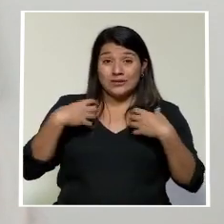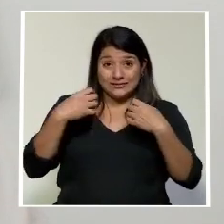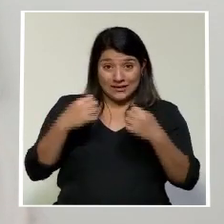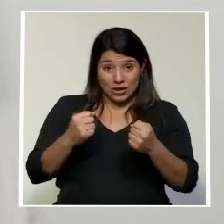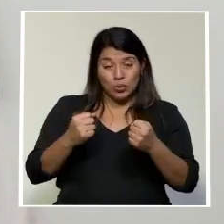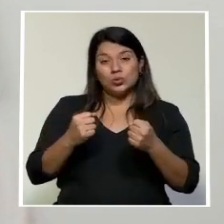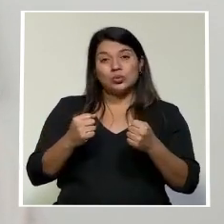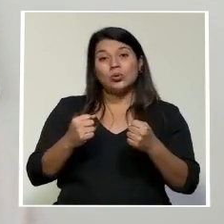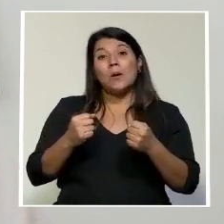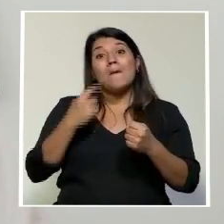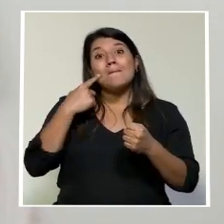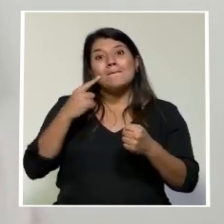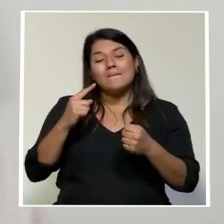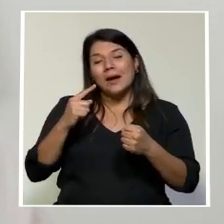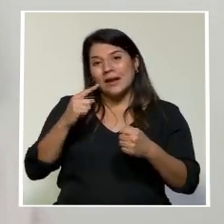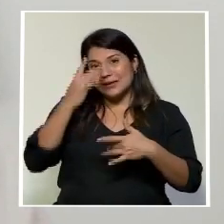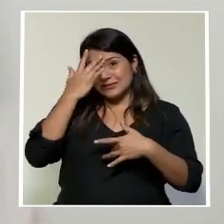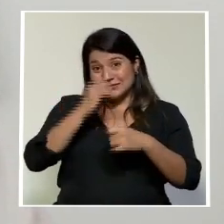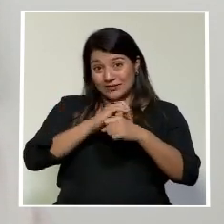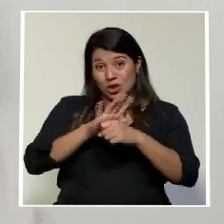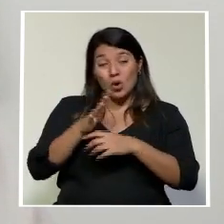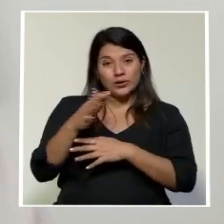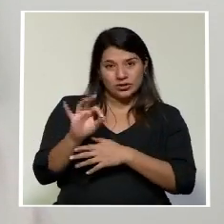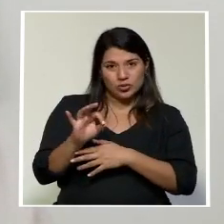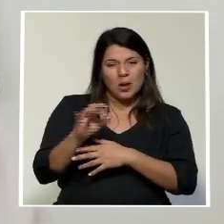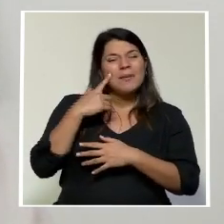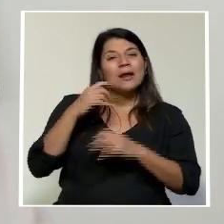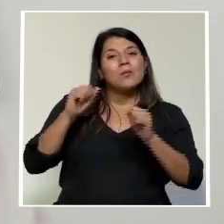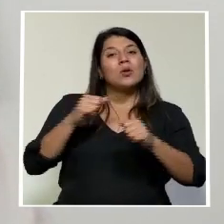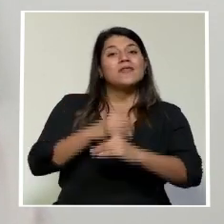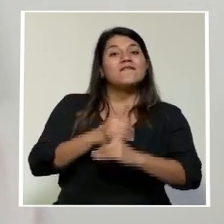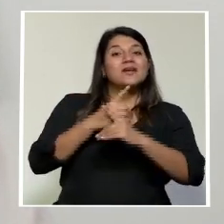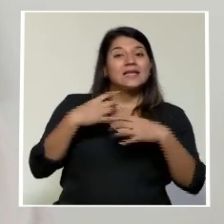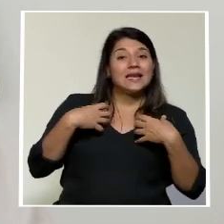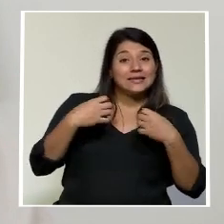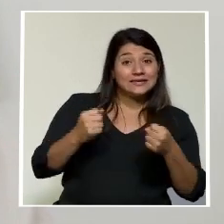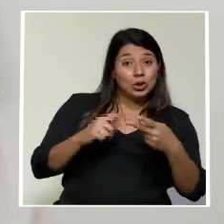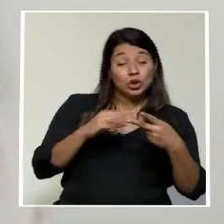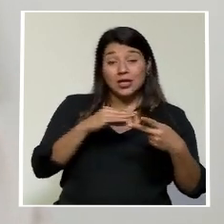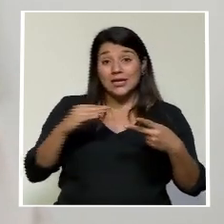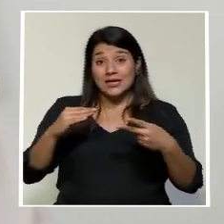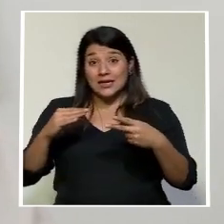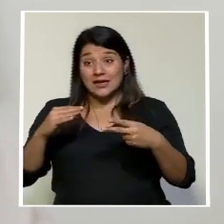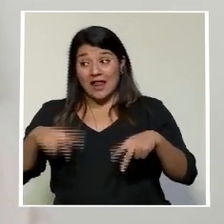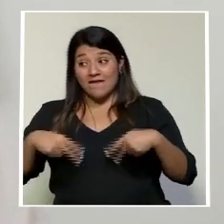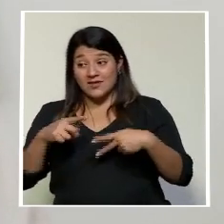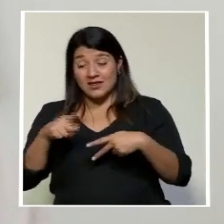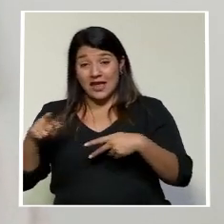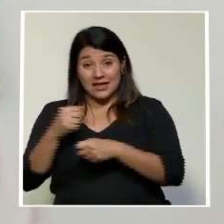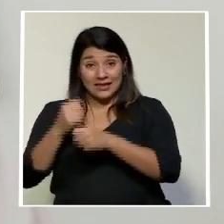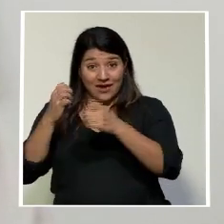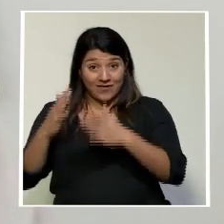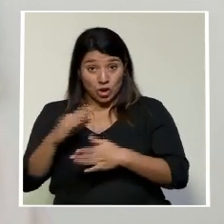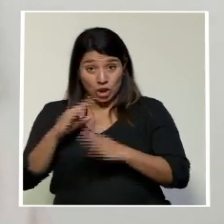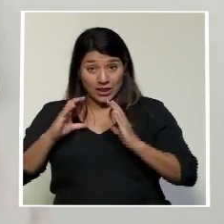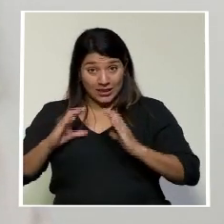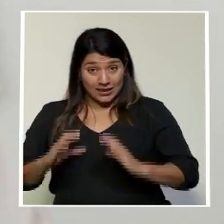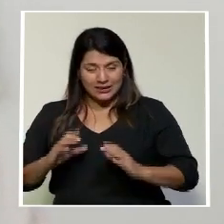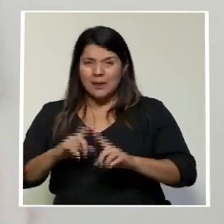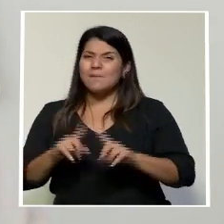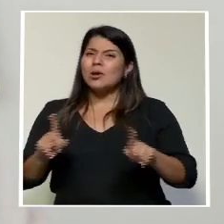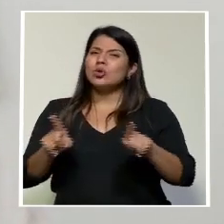COVID-19. Esto en defensa de la salud y la vida de nuestros trabajadores y nuestra clientela, pero también